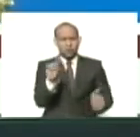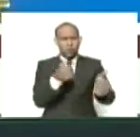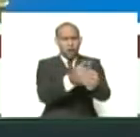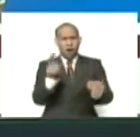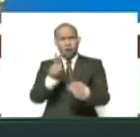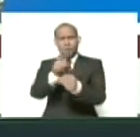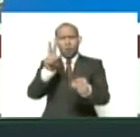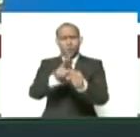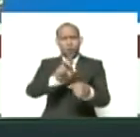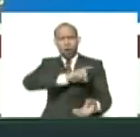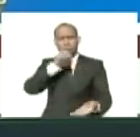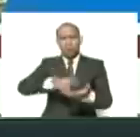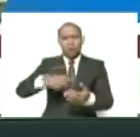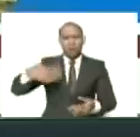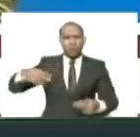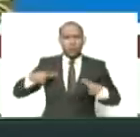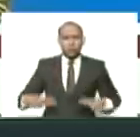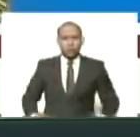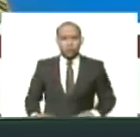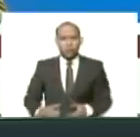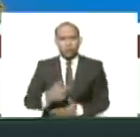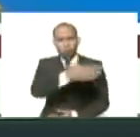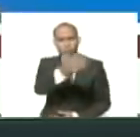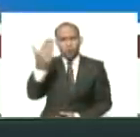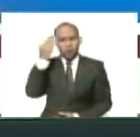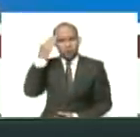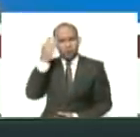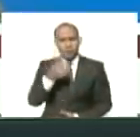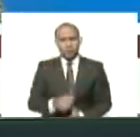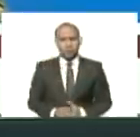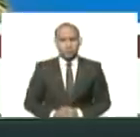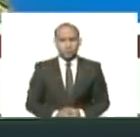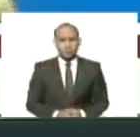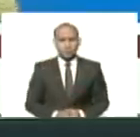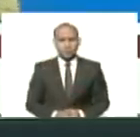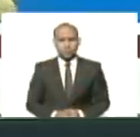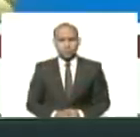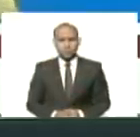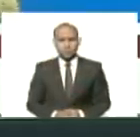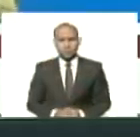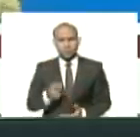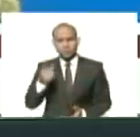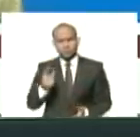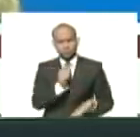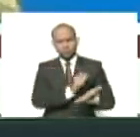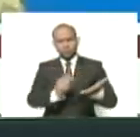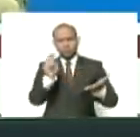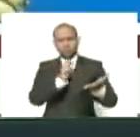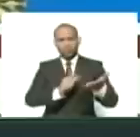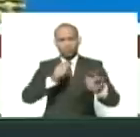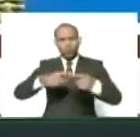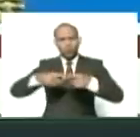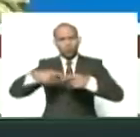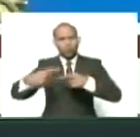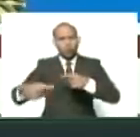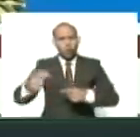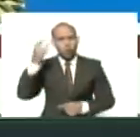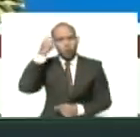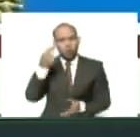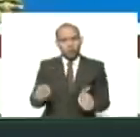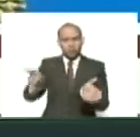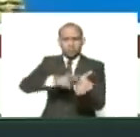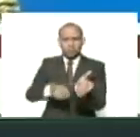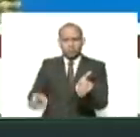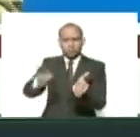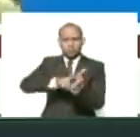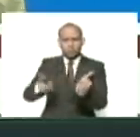viola masivamente los derechos humanos. ¿Ustedes saben eso? Es un relato que repiten todos los días a través